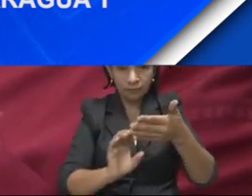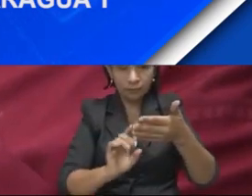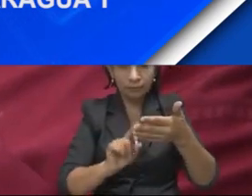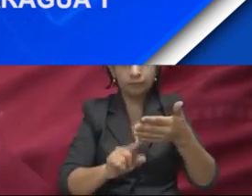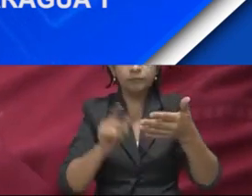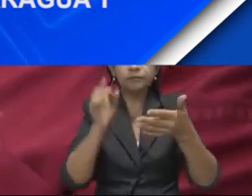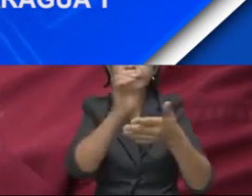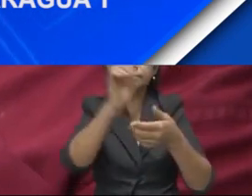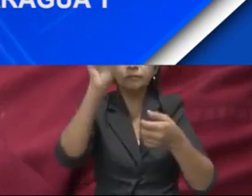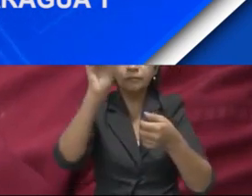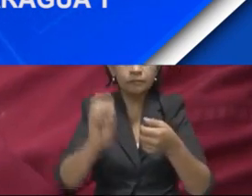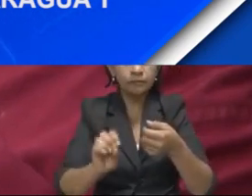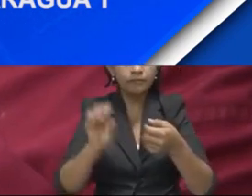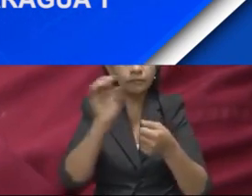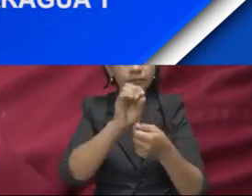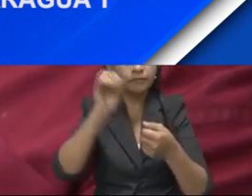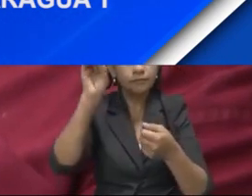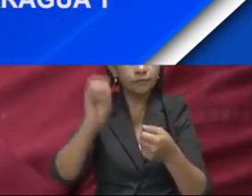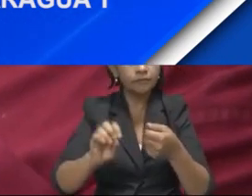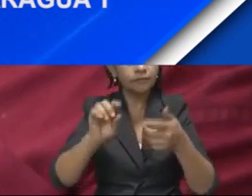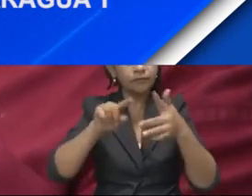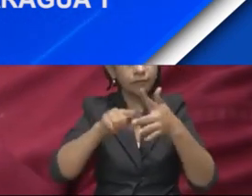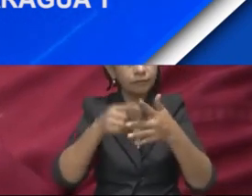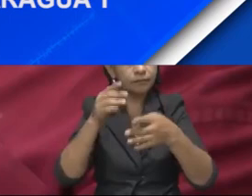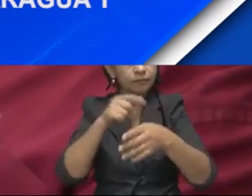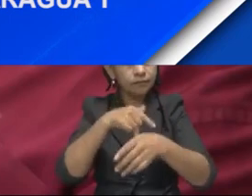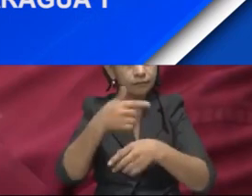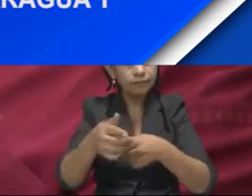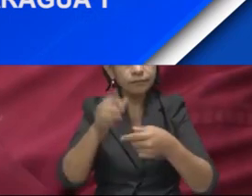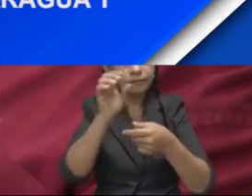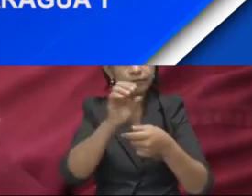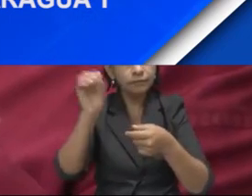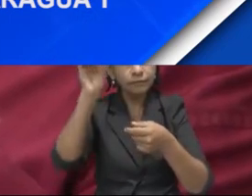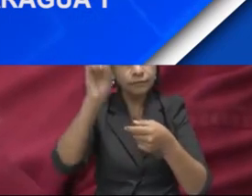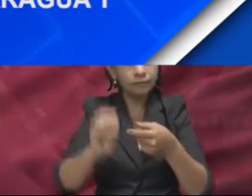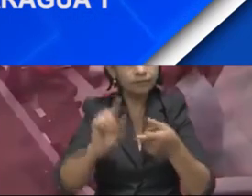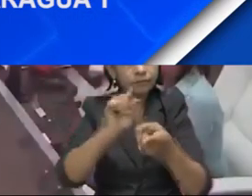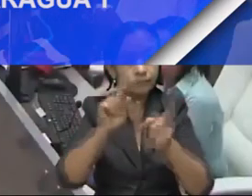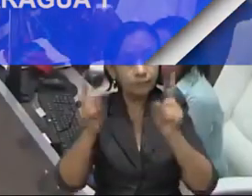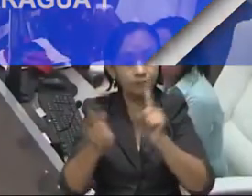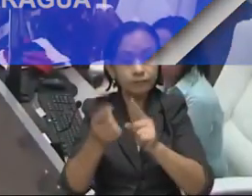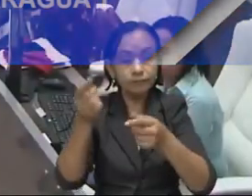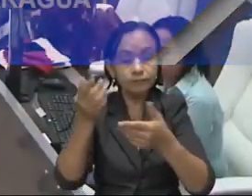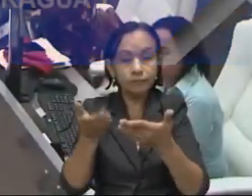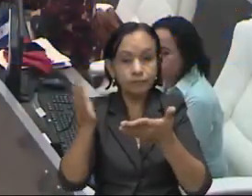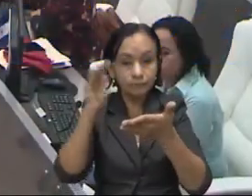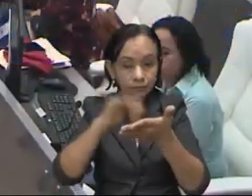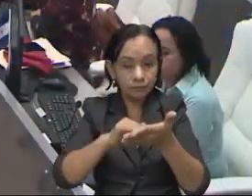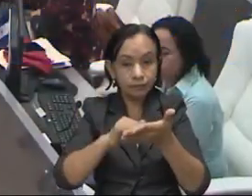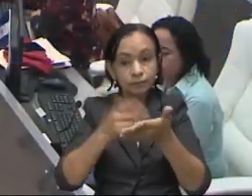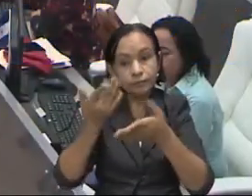la Comisión del Asunto del Exterior para su debido dictamen. Noticias 12, Darlene Téllez.